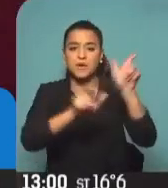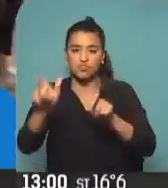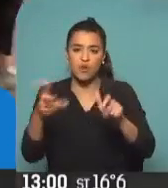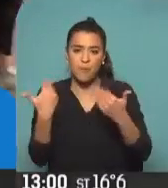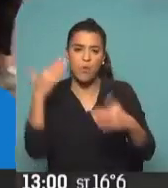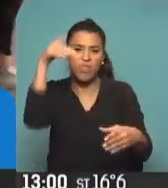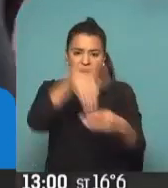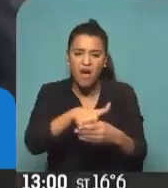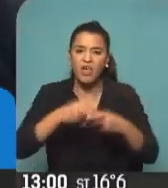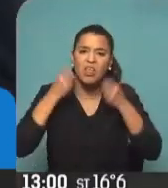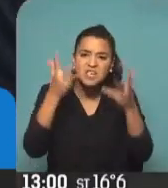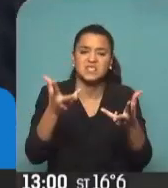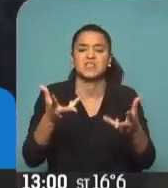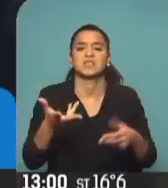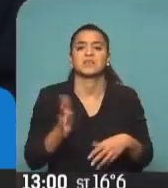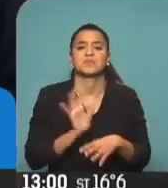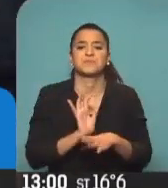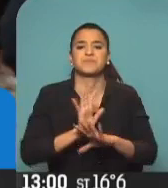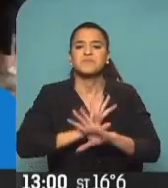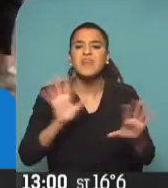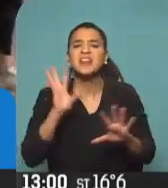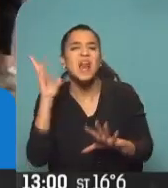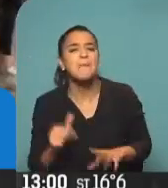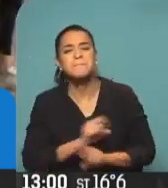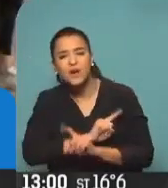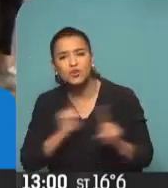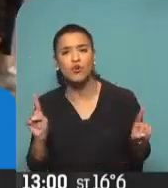expresar, que no haya ningún tipo de trampa